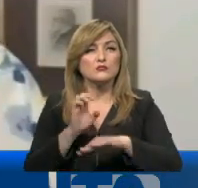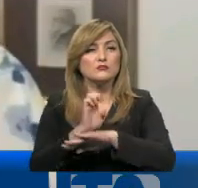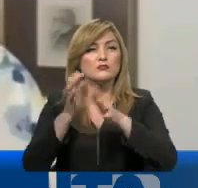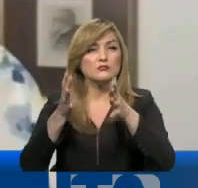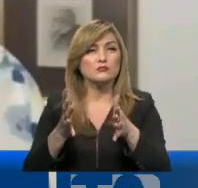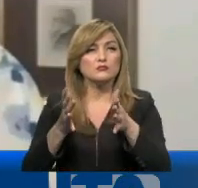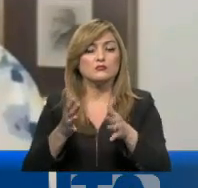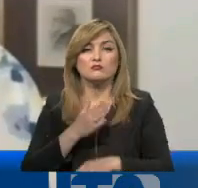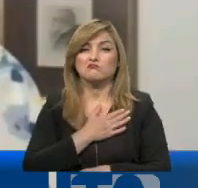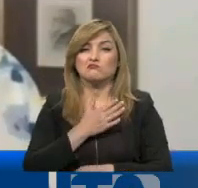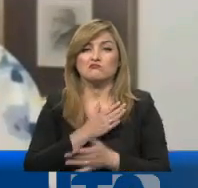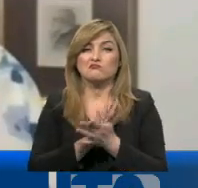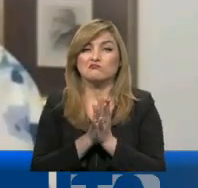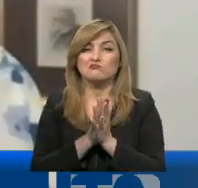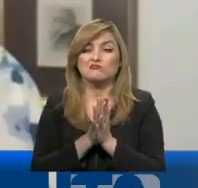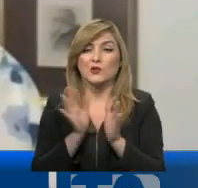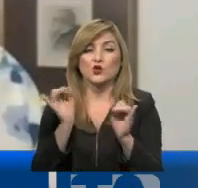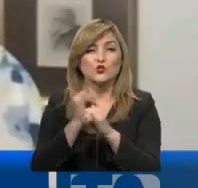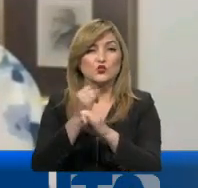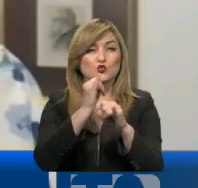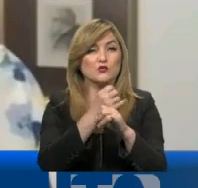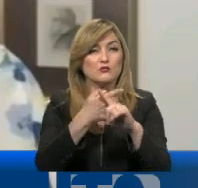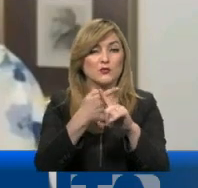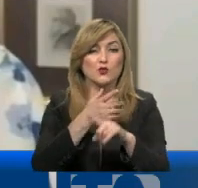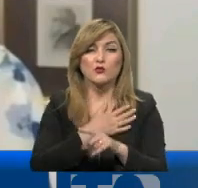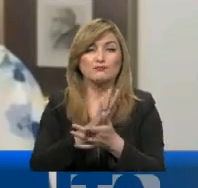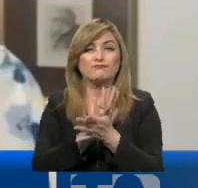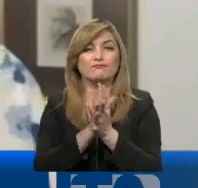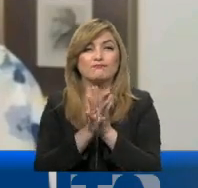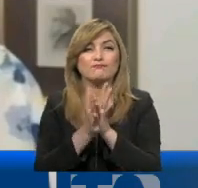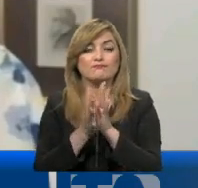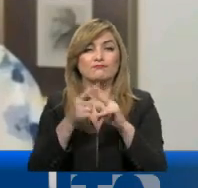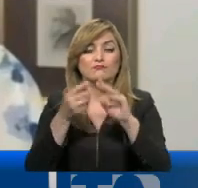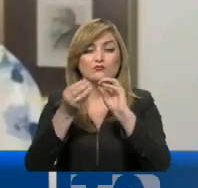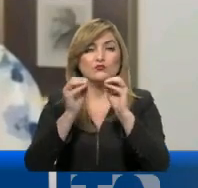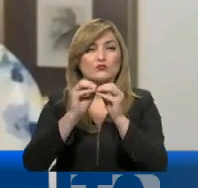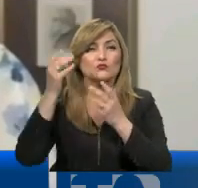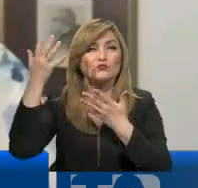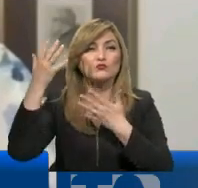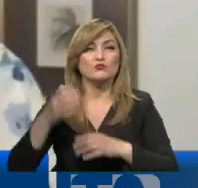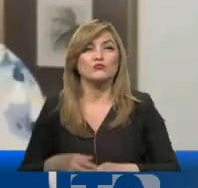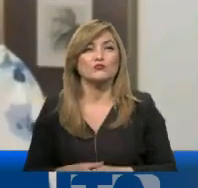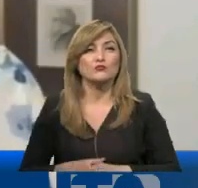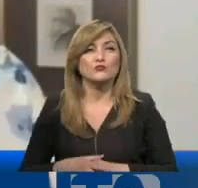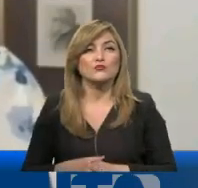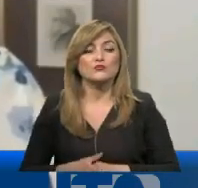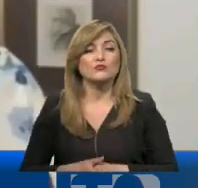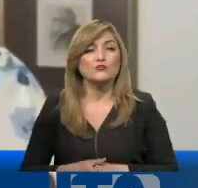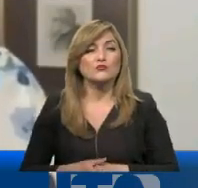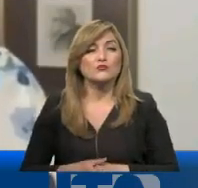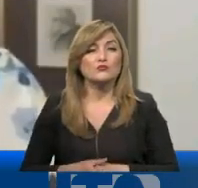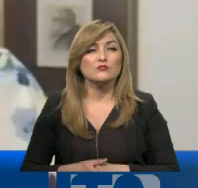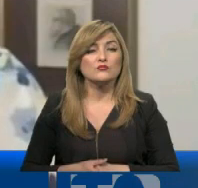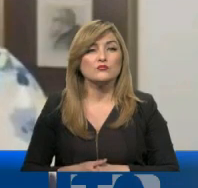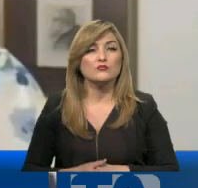que desconfía profundamente de las instituciones, empezando por los partidos políticos. Y por